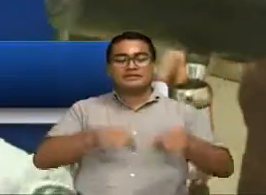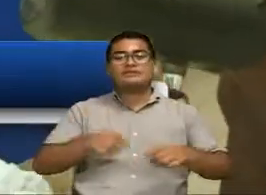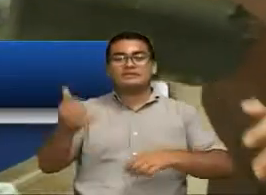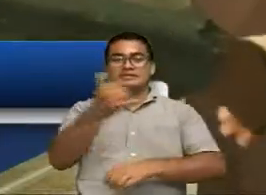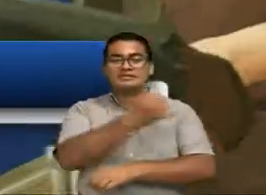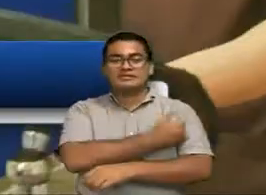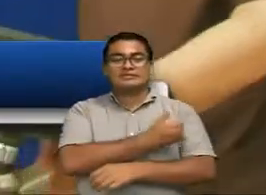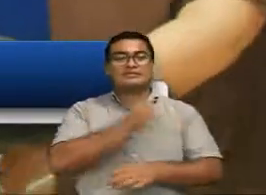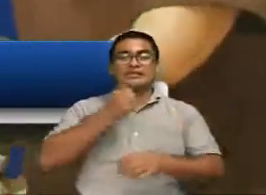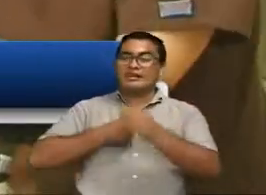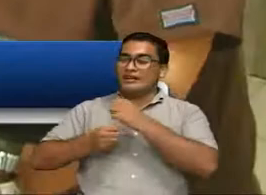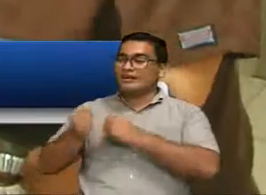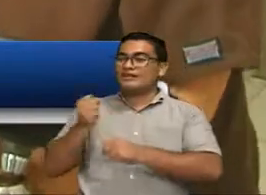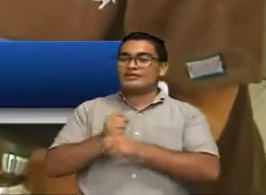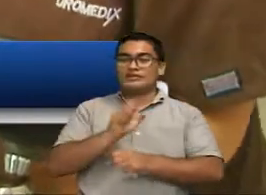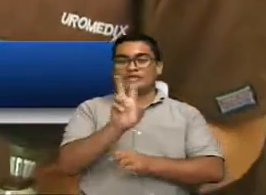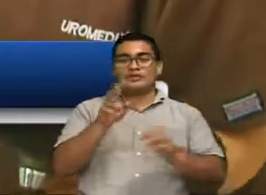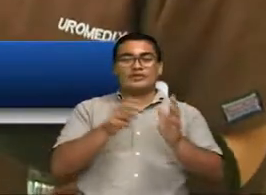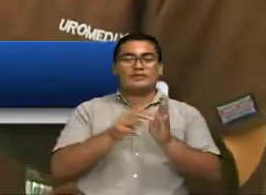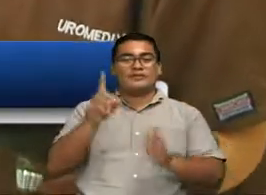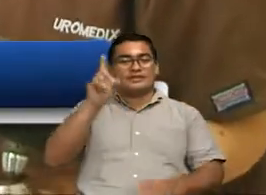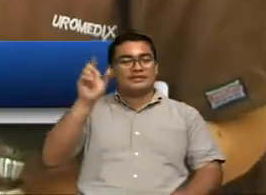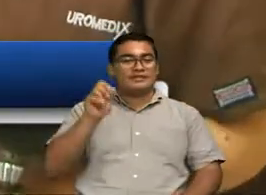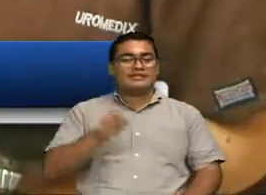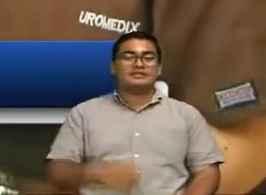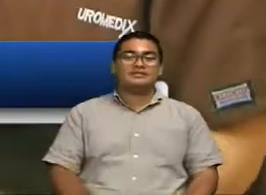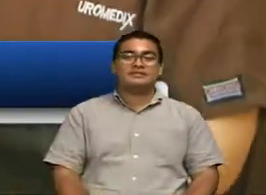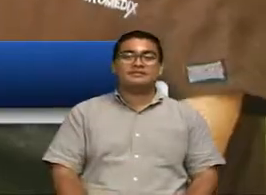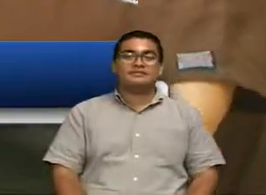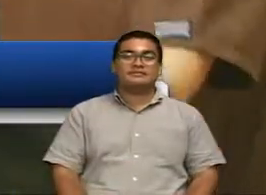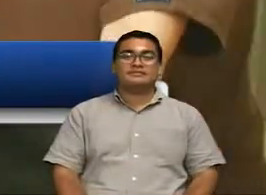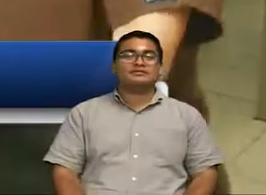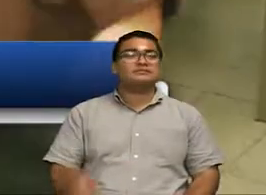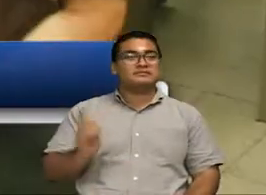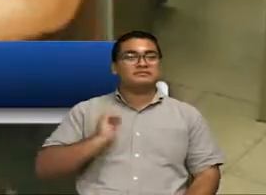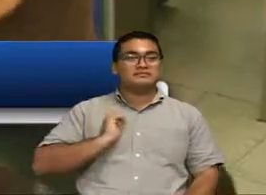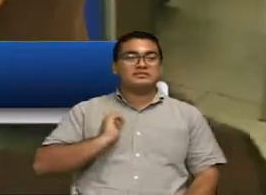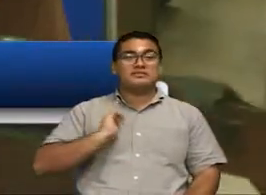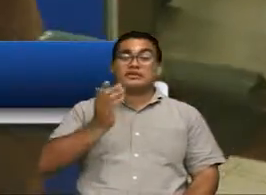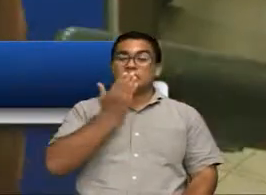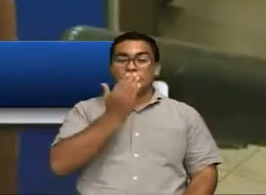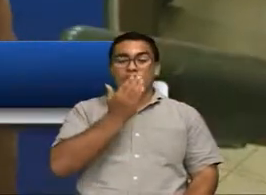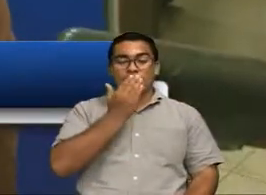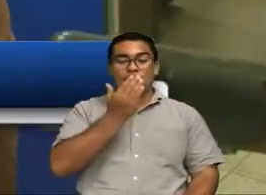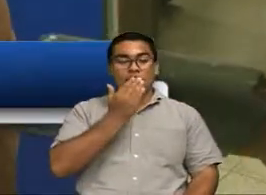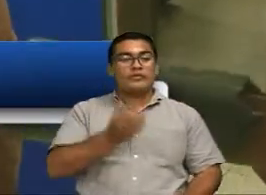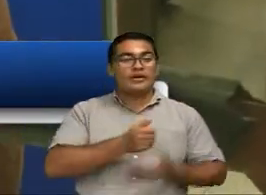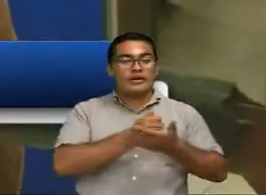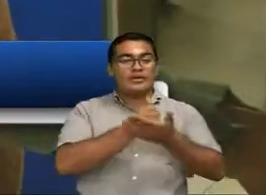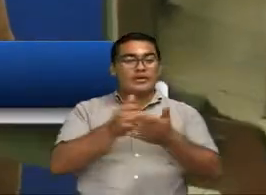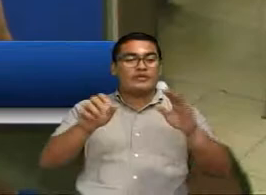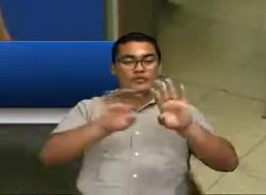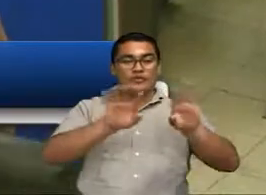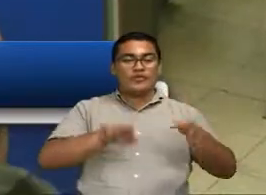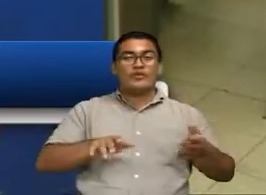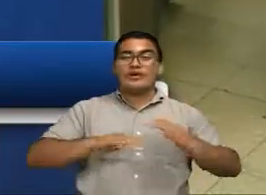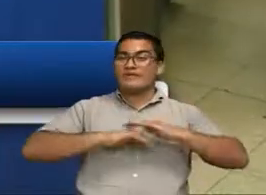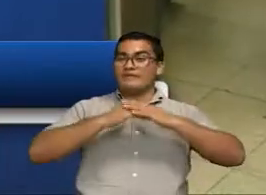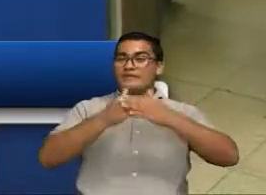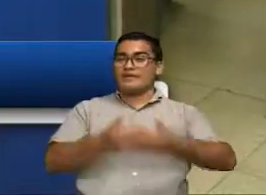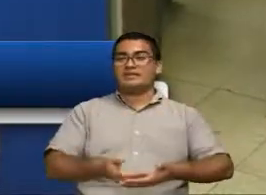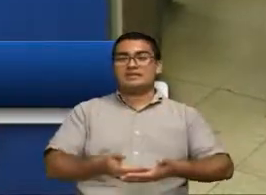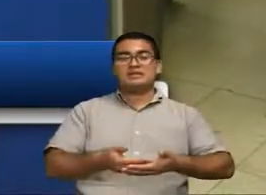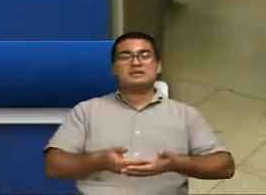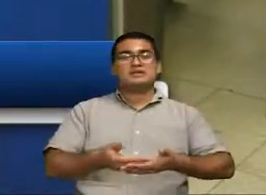hospital desde el año 2010. Esto ha tenido mucho beneficio para las mujeres embarazadas, puesto